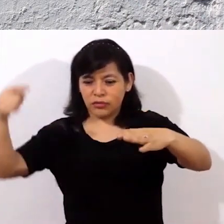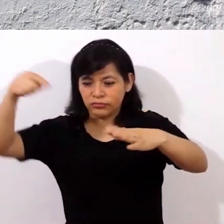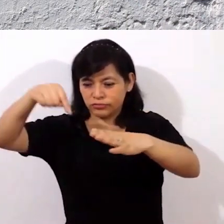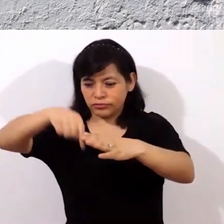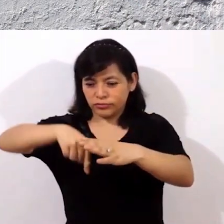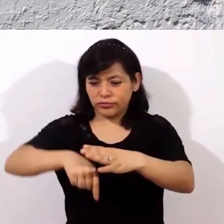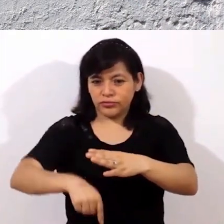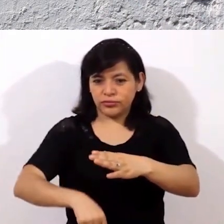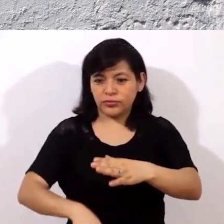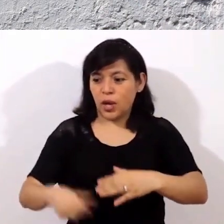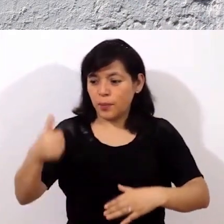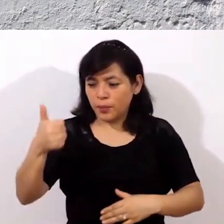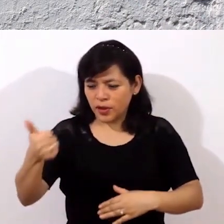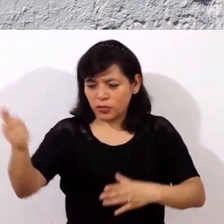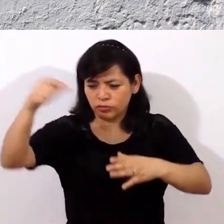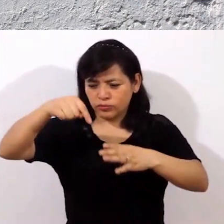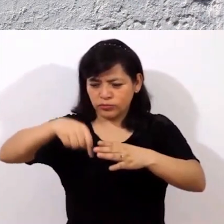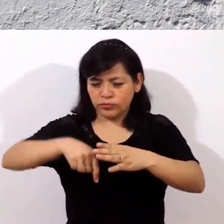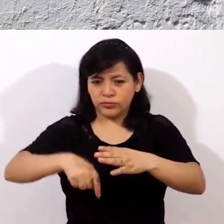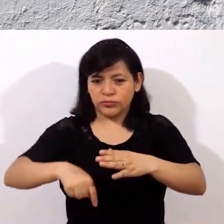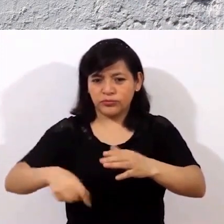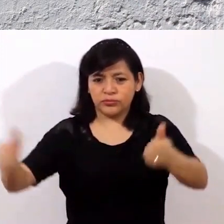propia destrucción.